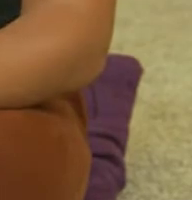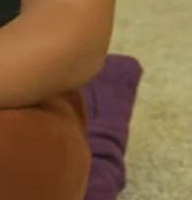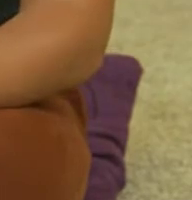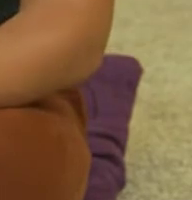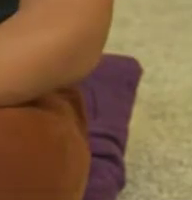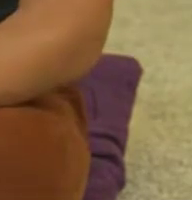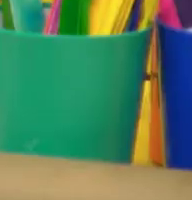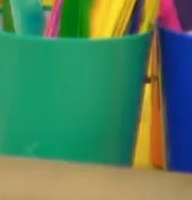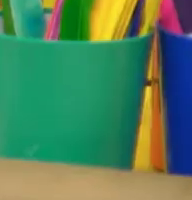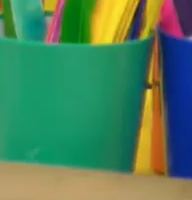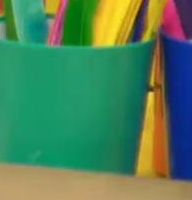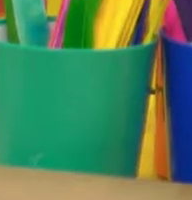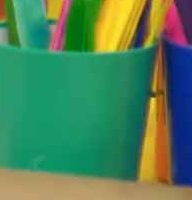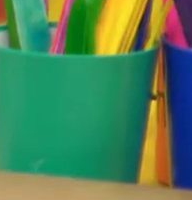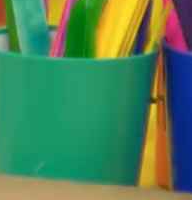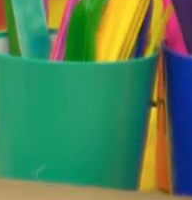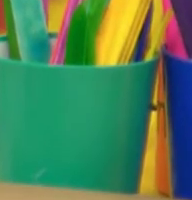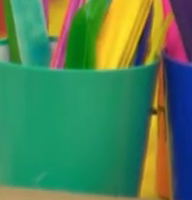¡Híjole!